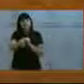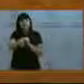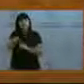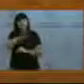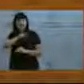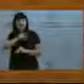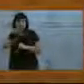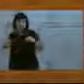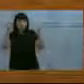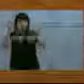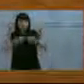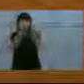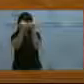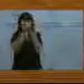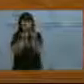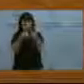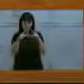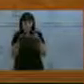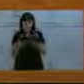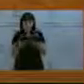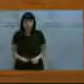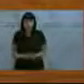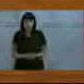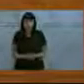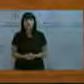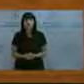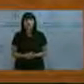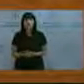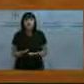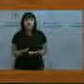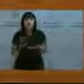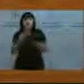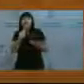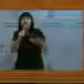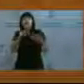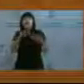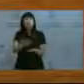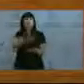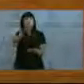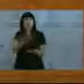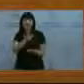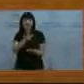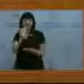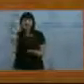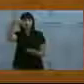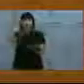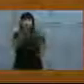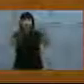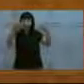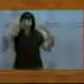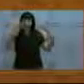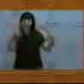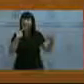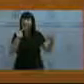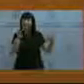en nuestras instituciones. No demos por buena la frase del poeta romano Publio Ovidio Nasson, nada es más